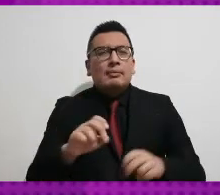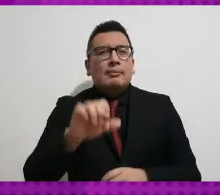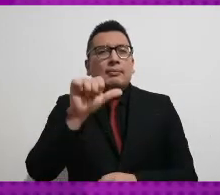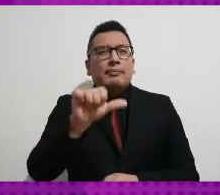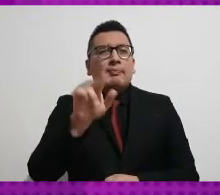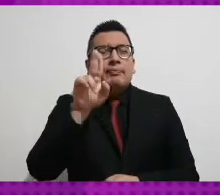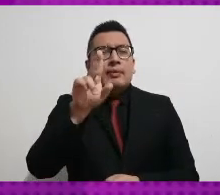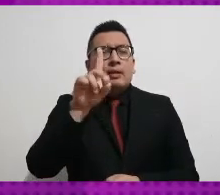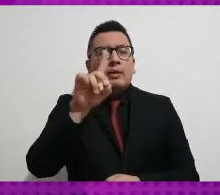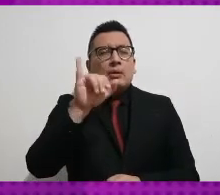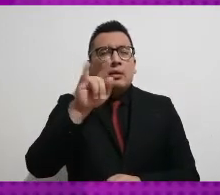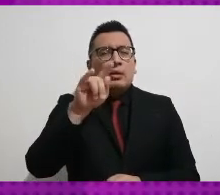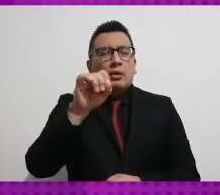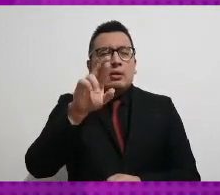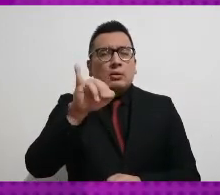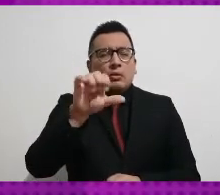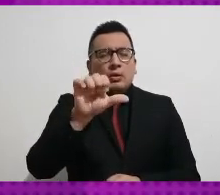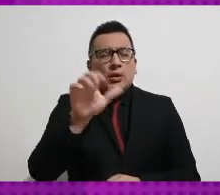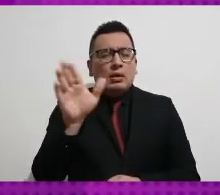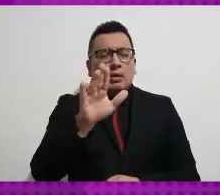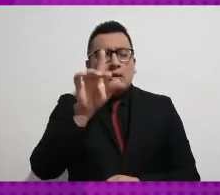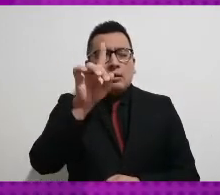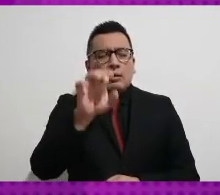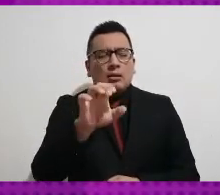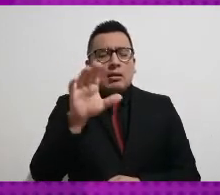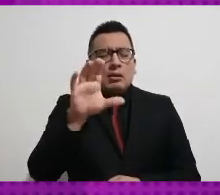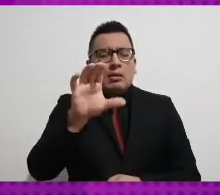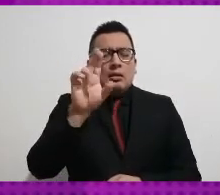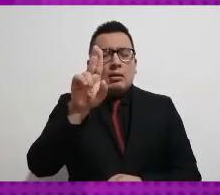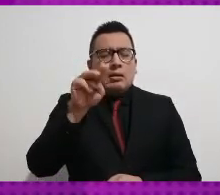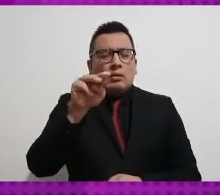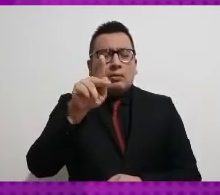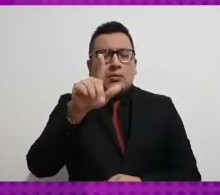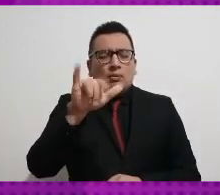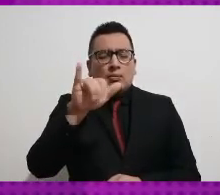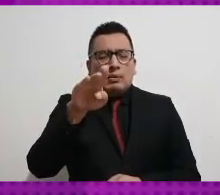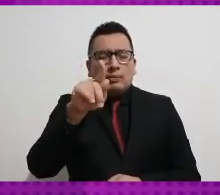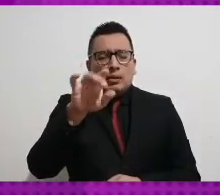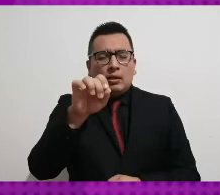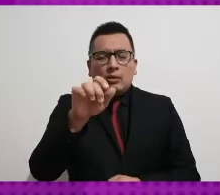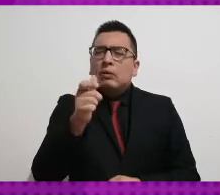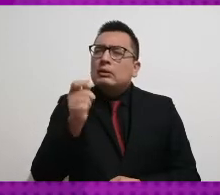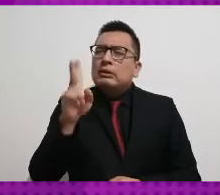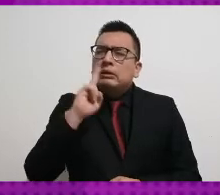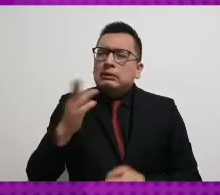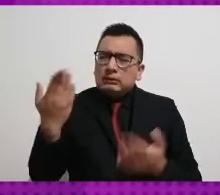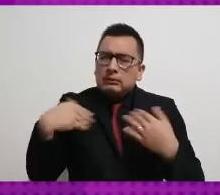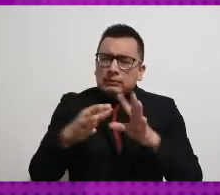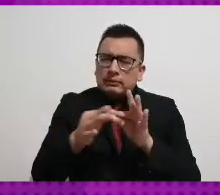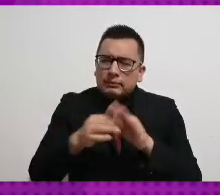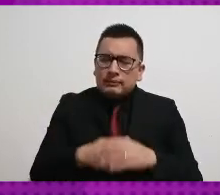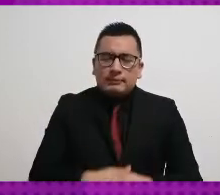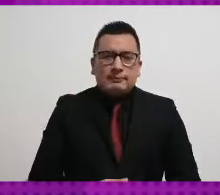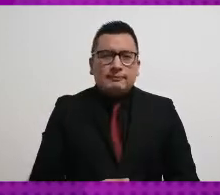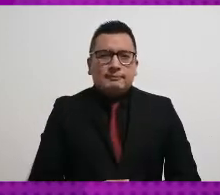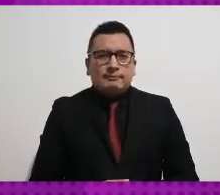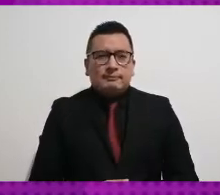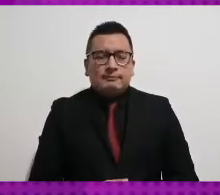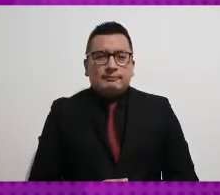cumplimiento, que es una función que actualmente desarrolla la Contraloría Interna aquí en el Instituto Electoral de Coahuila.